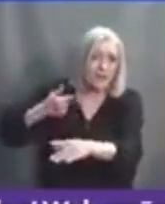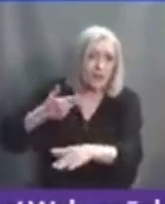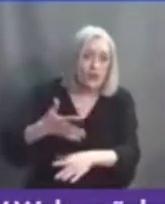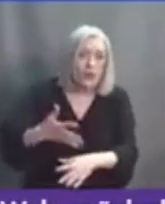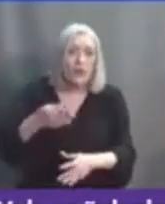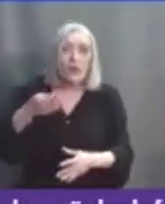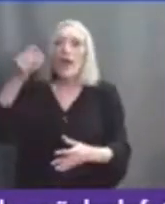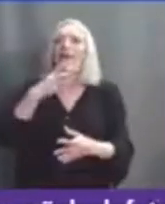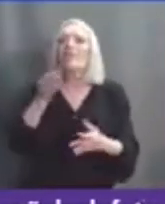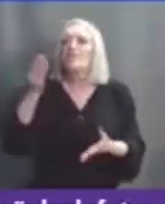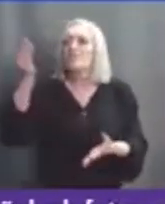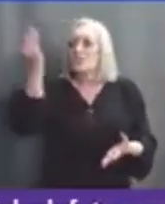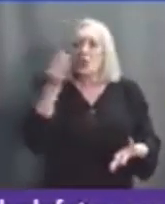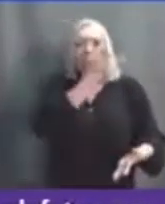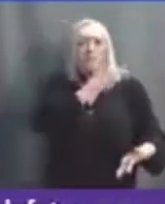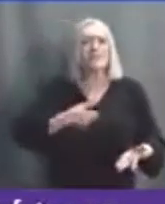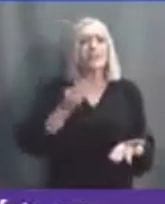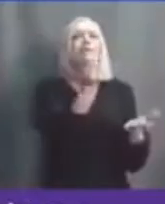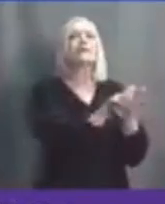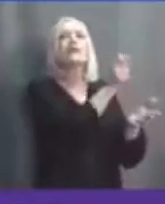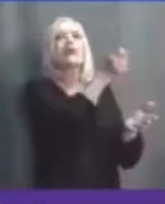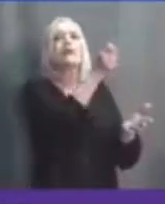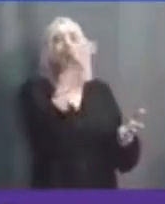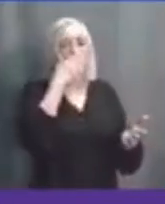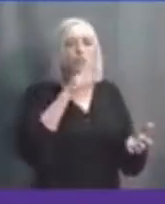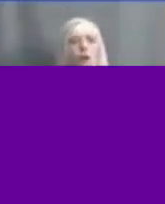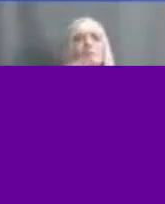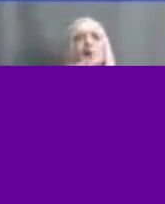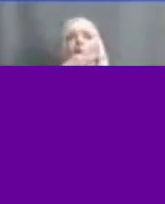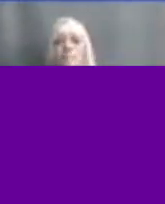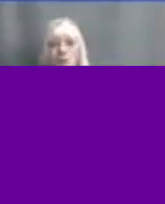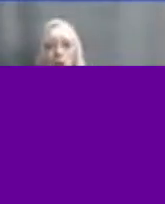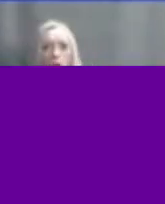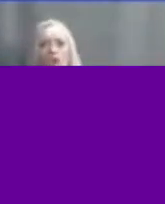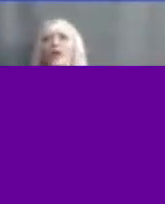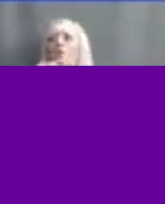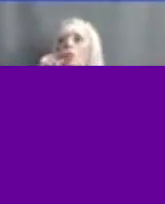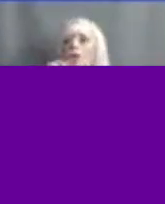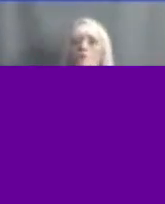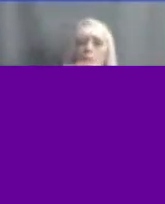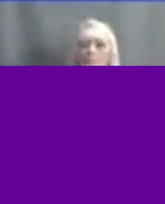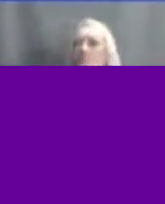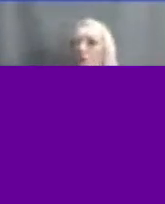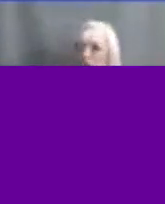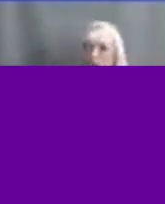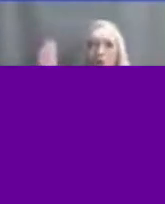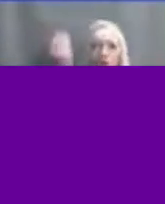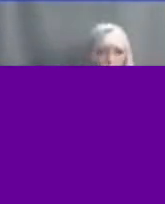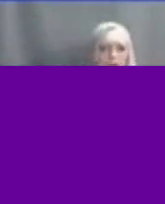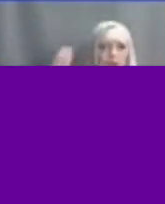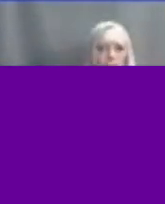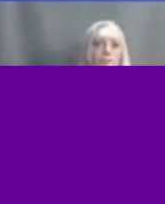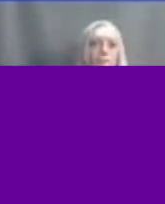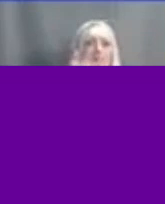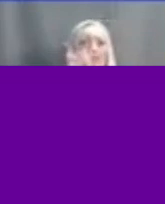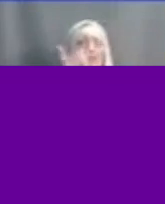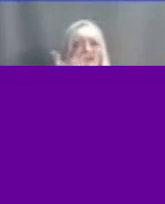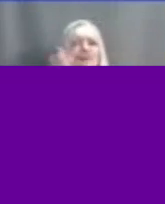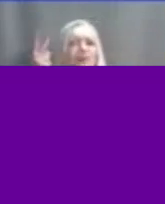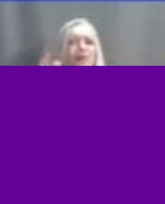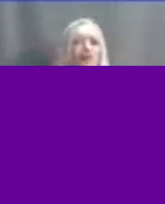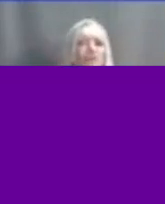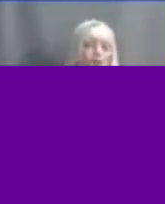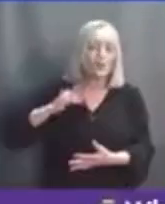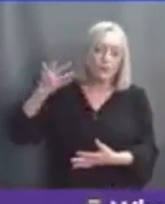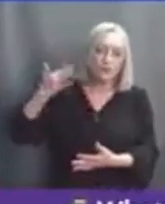presidentes vicepresidentes y gobernadores durante más de 32 años y cuál es